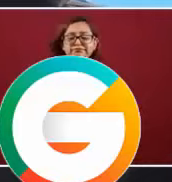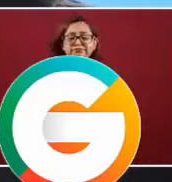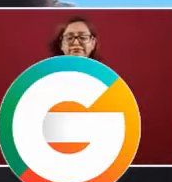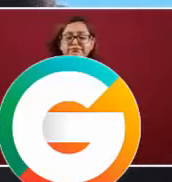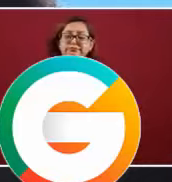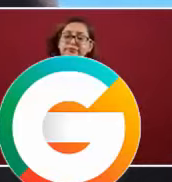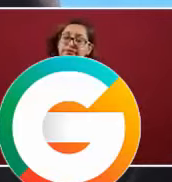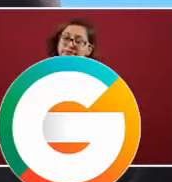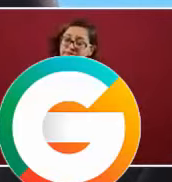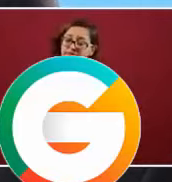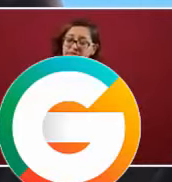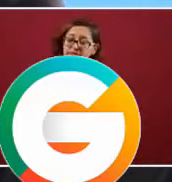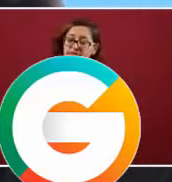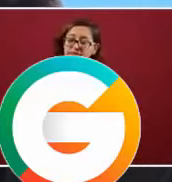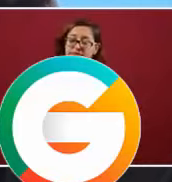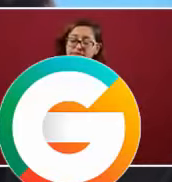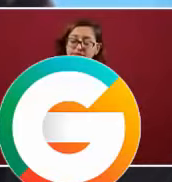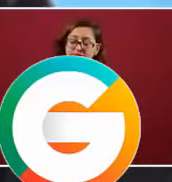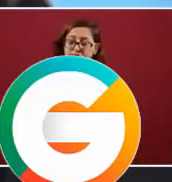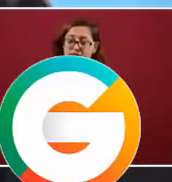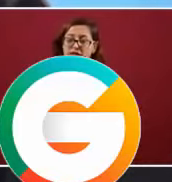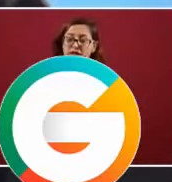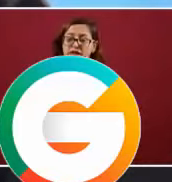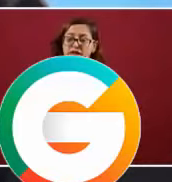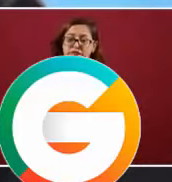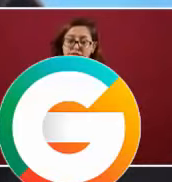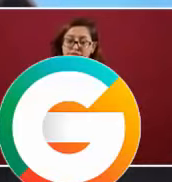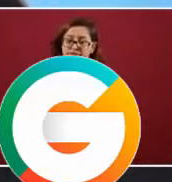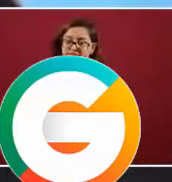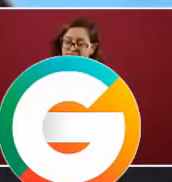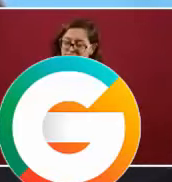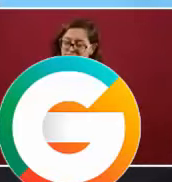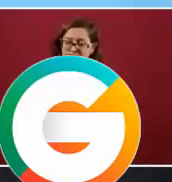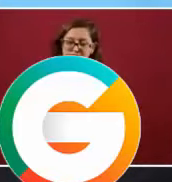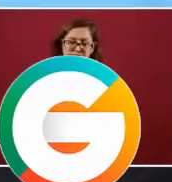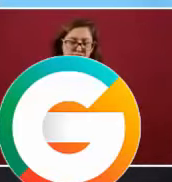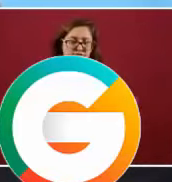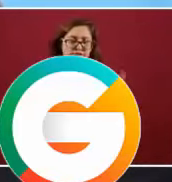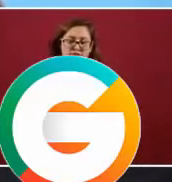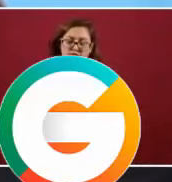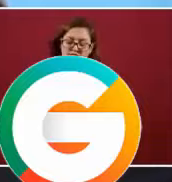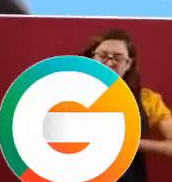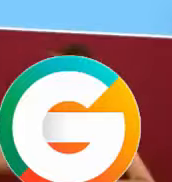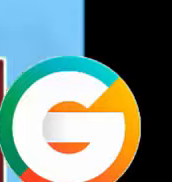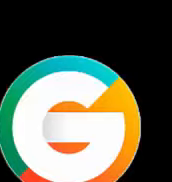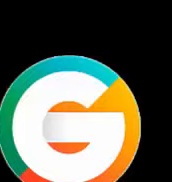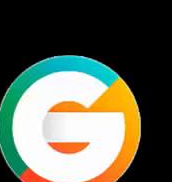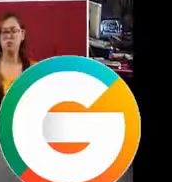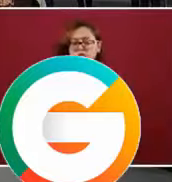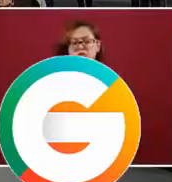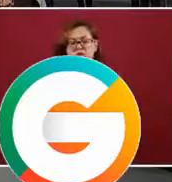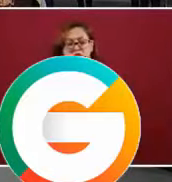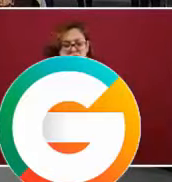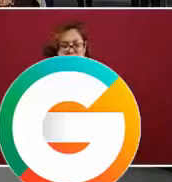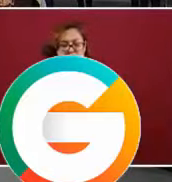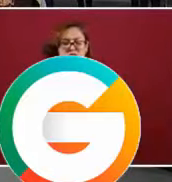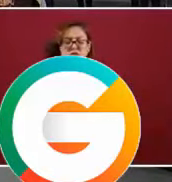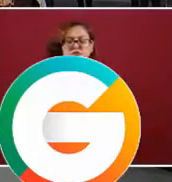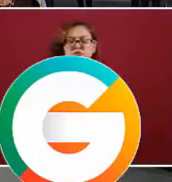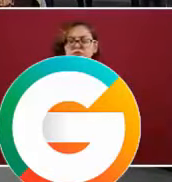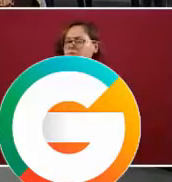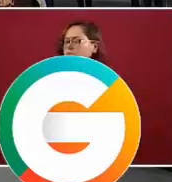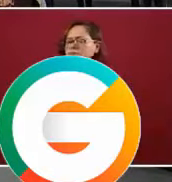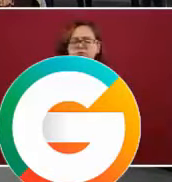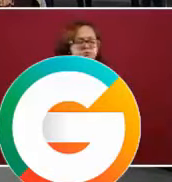hacer uso de nuestra libertad de expresión, de manifestación. No, no se va a modificar